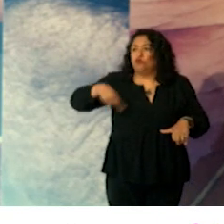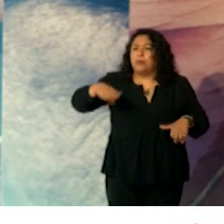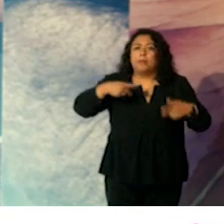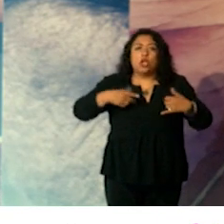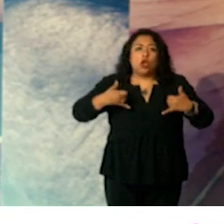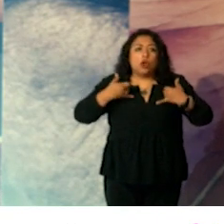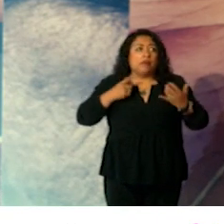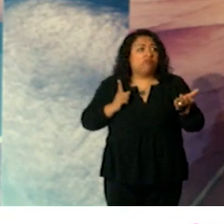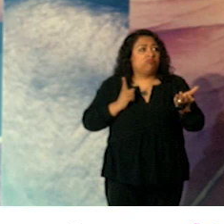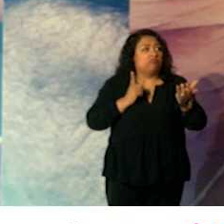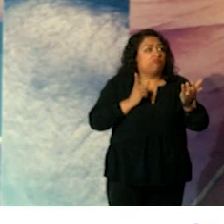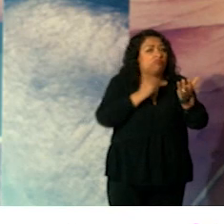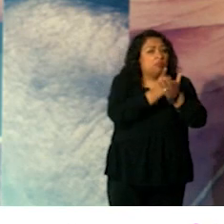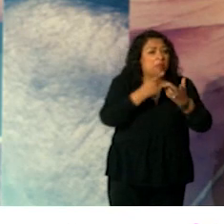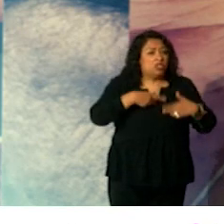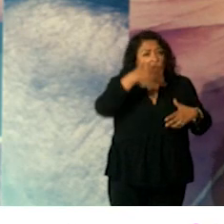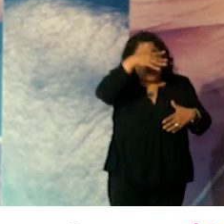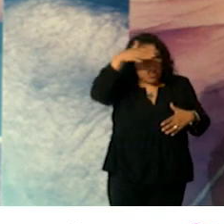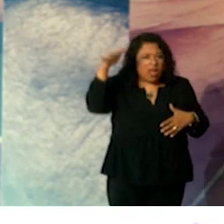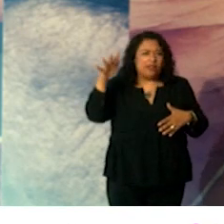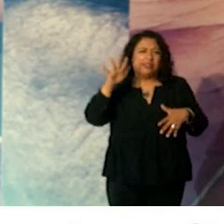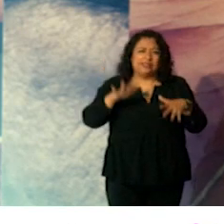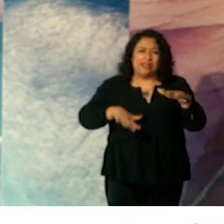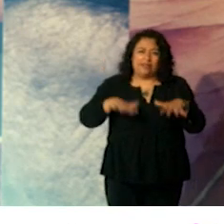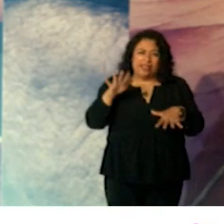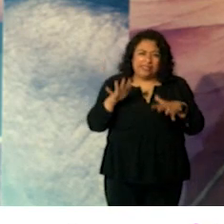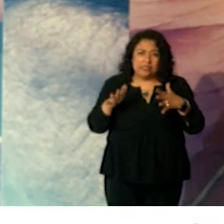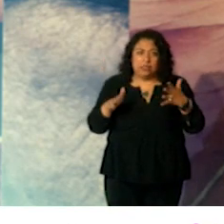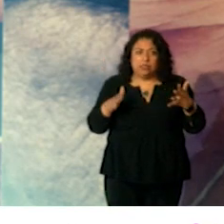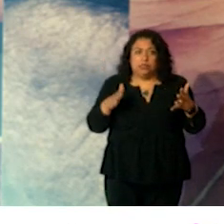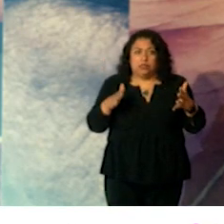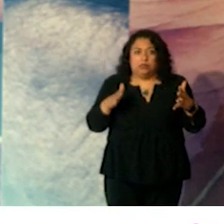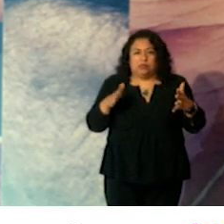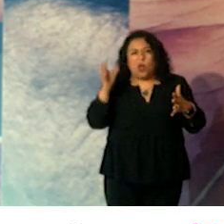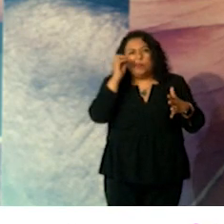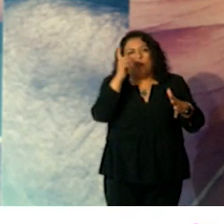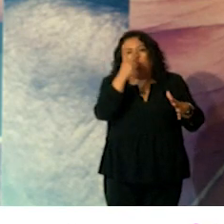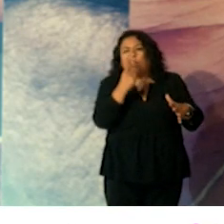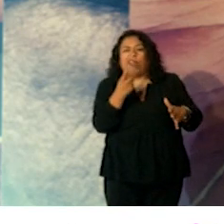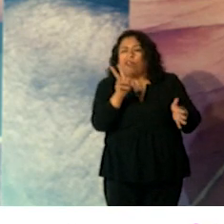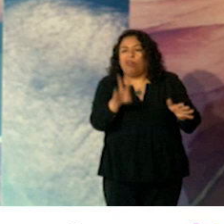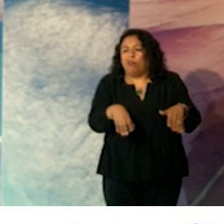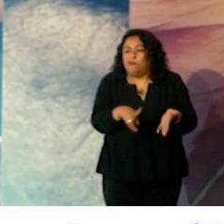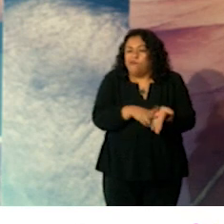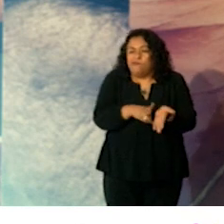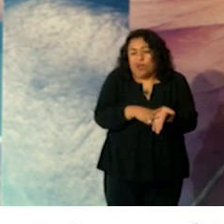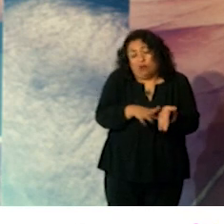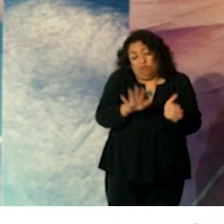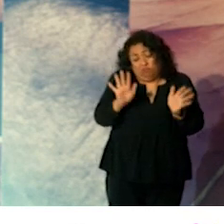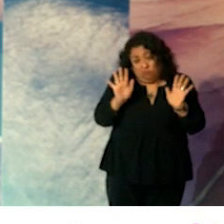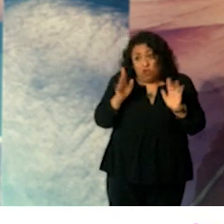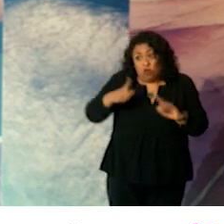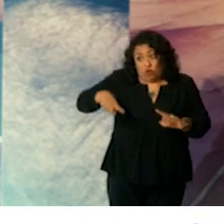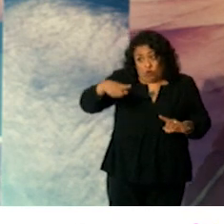jóvenes, acercarnos a personas más grandes, muchas veces se nos ven nuestras opiniones como tal vez no tan válidas. Entonces, no